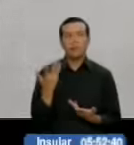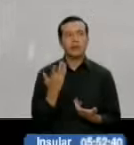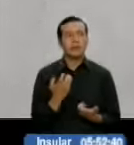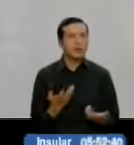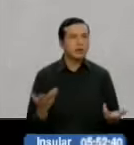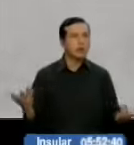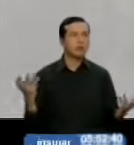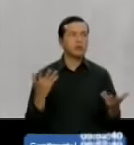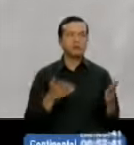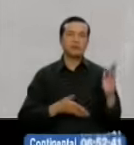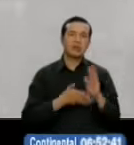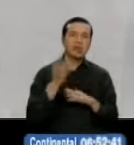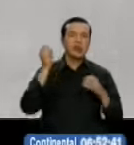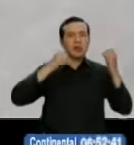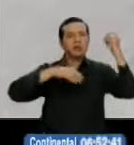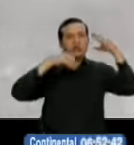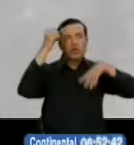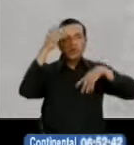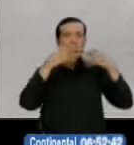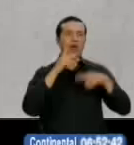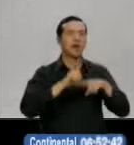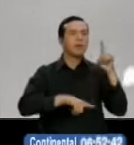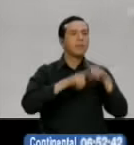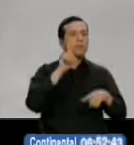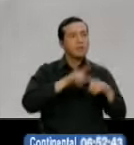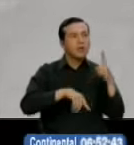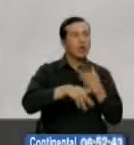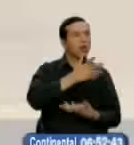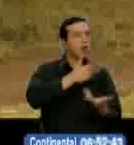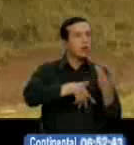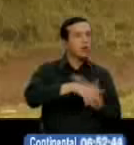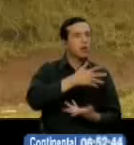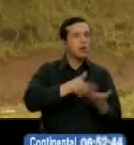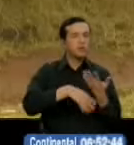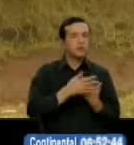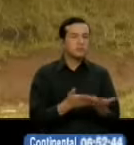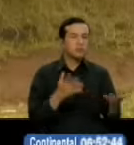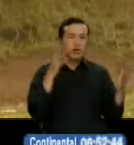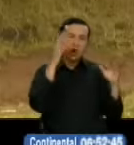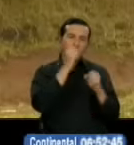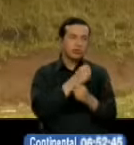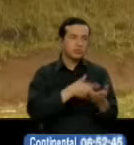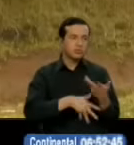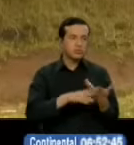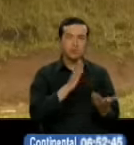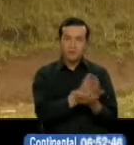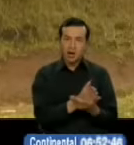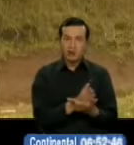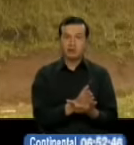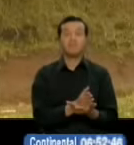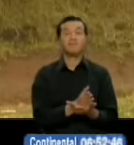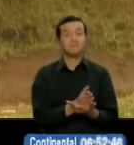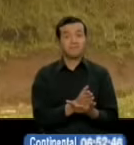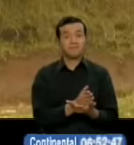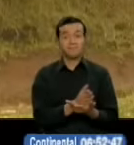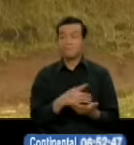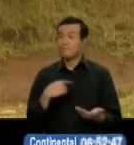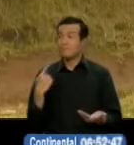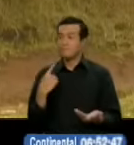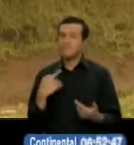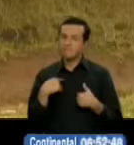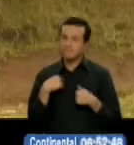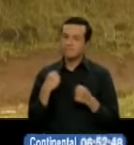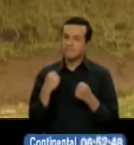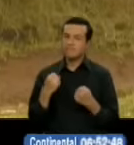puede hacer, de salir a una discoteca, de salir con sus amigos por ahí en la noche, eso creo que a nosotros nos hace más